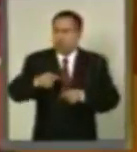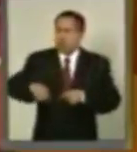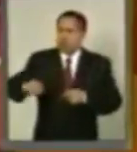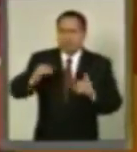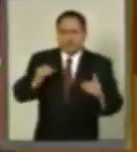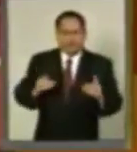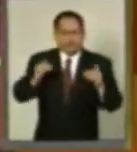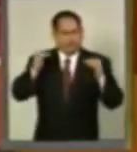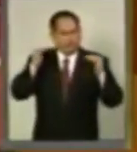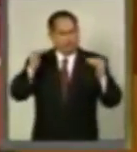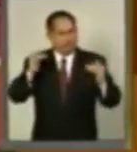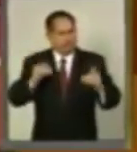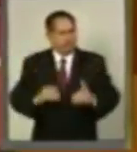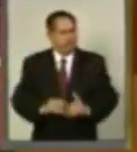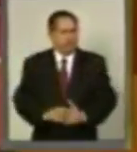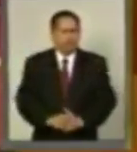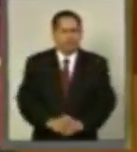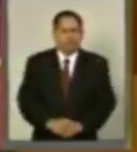soberanía.